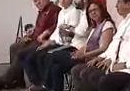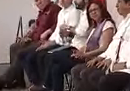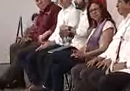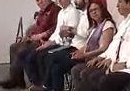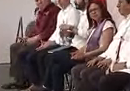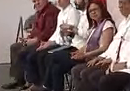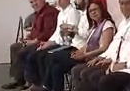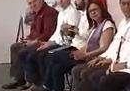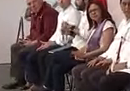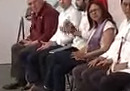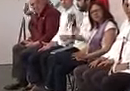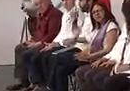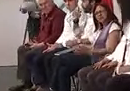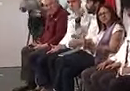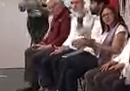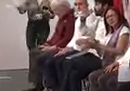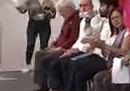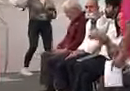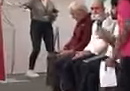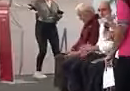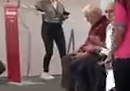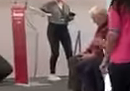Ariadna Montiel Reyes